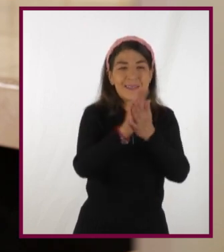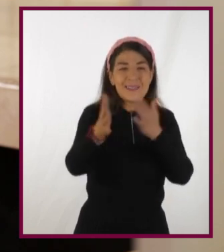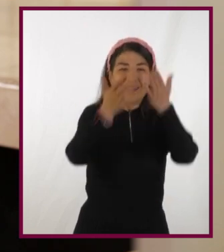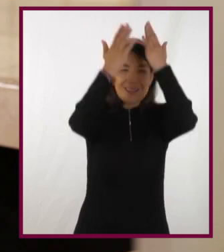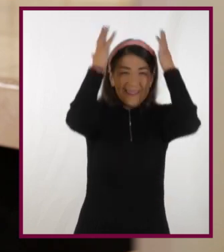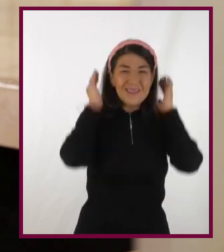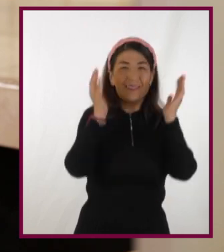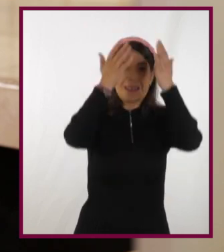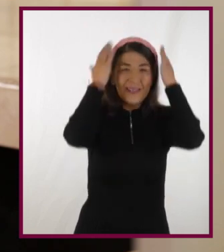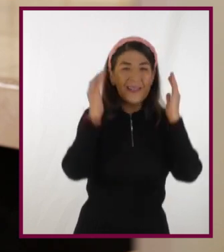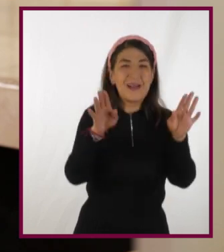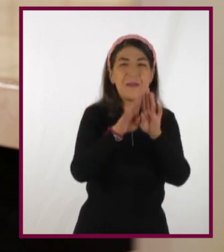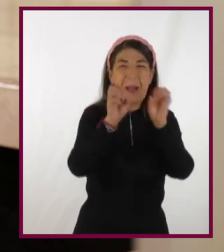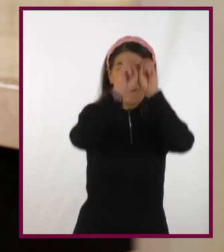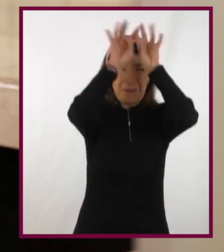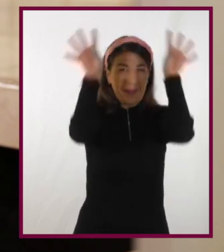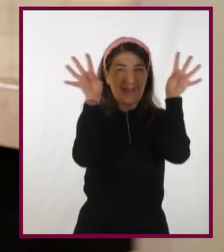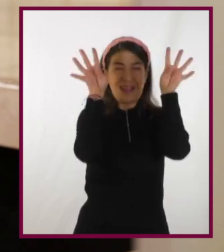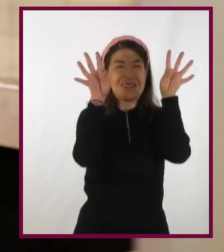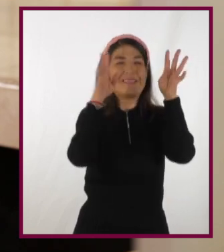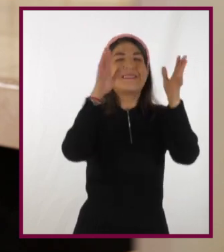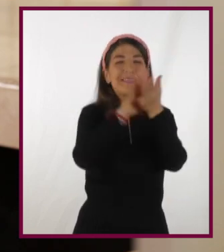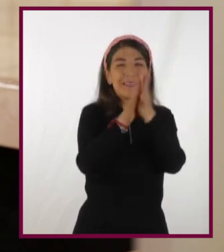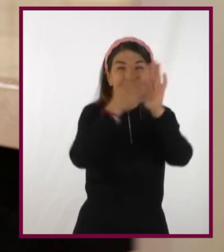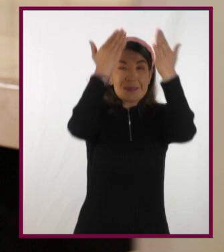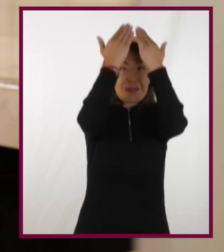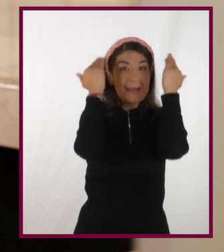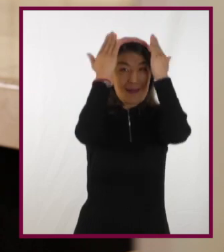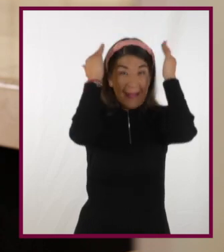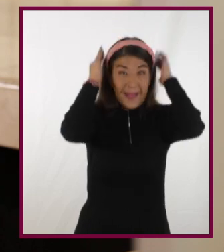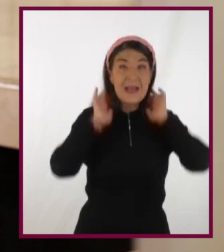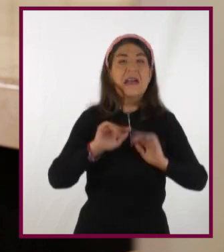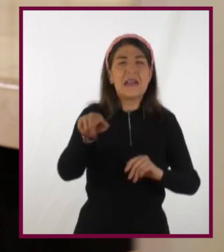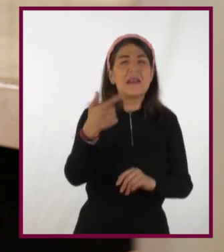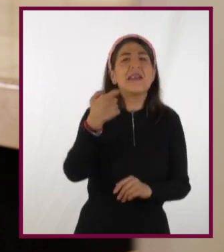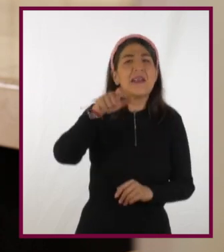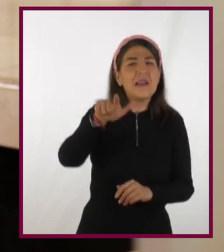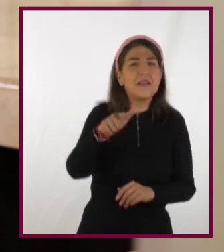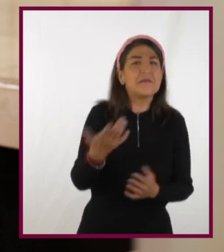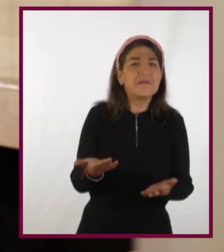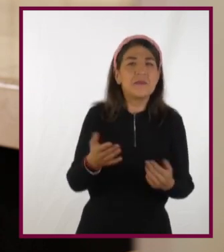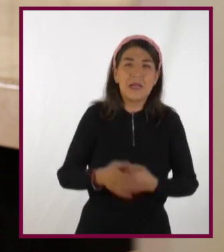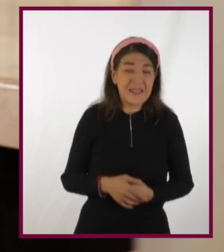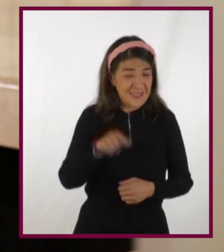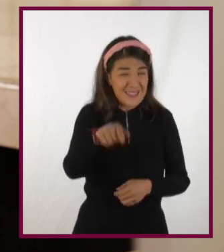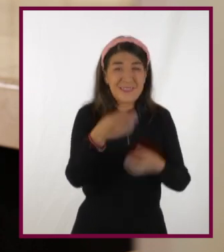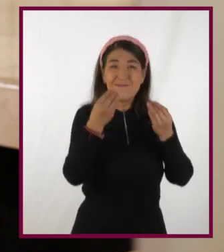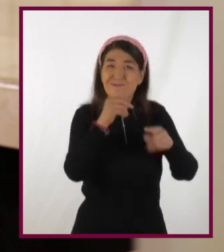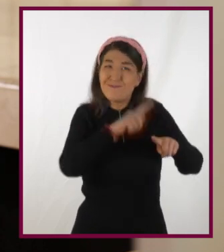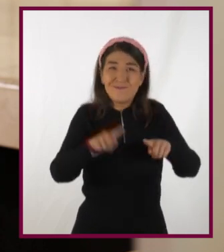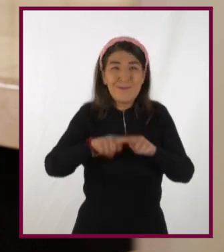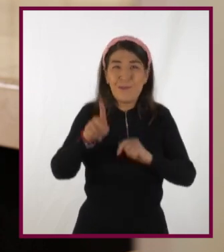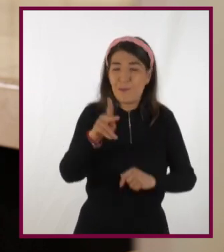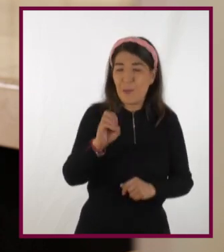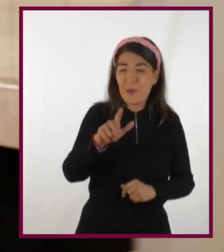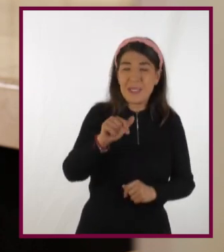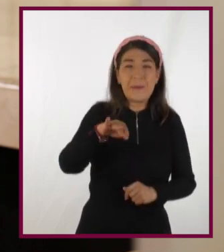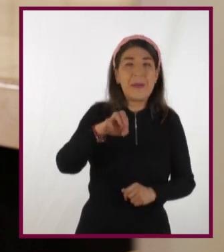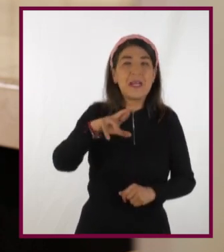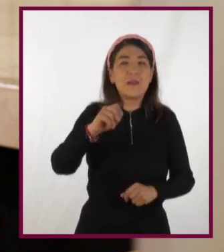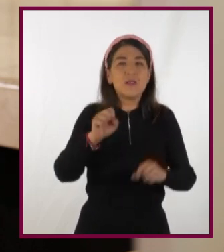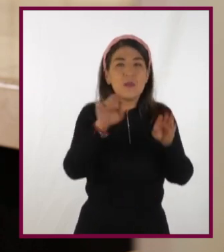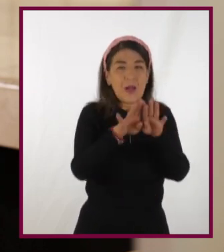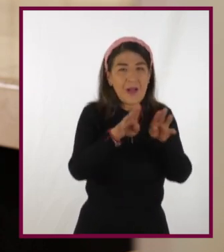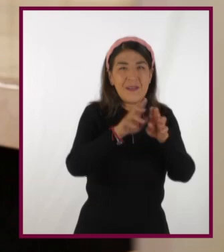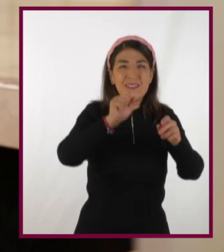tiene cabello, para quitarse el gallo y demás, ¿no? El gel está hecho de muchos polímeros, ¿no? De estas